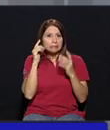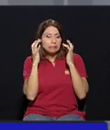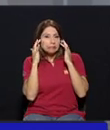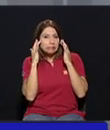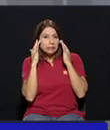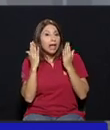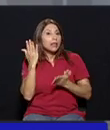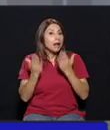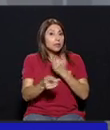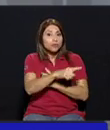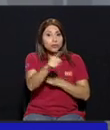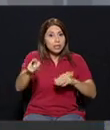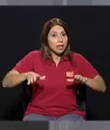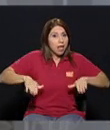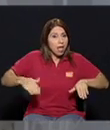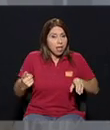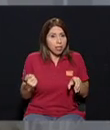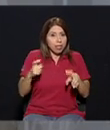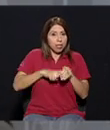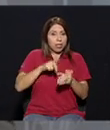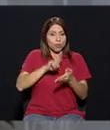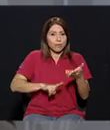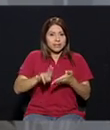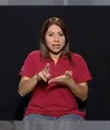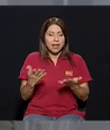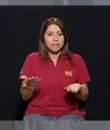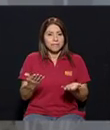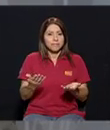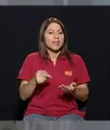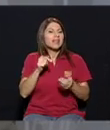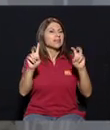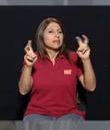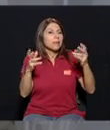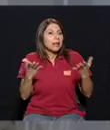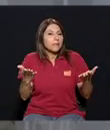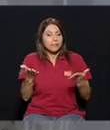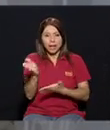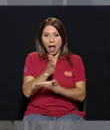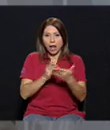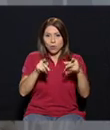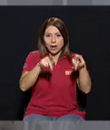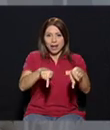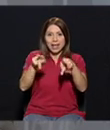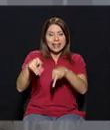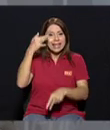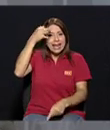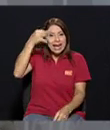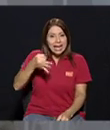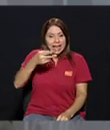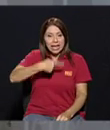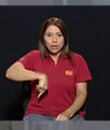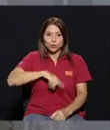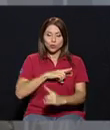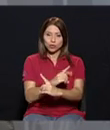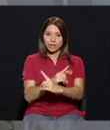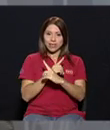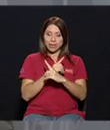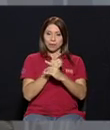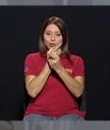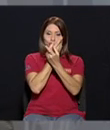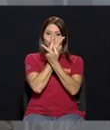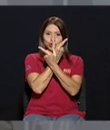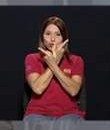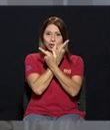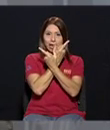que no sean universitarios, que no hayan pasado por la universidad, y es, alguna gente cree que nosotros defendemos